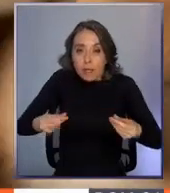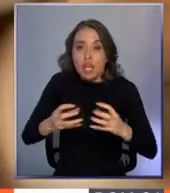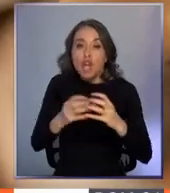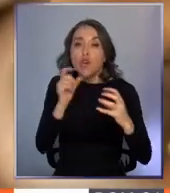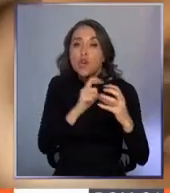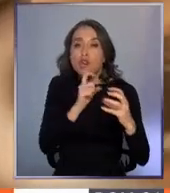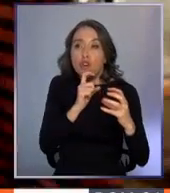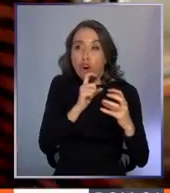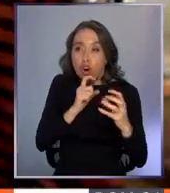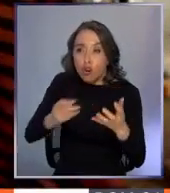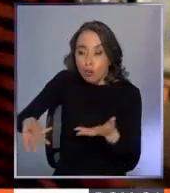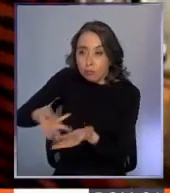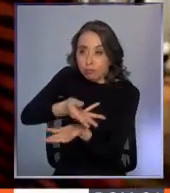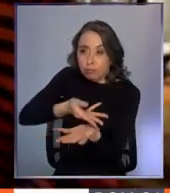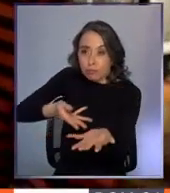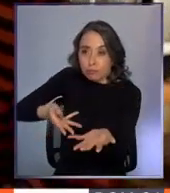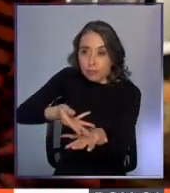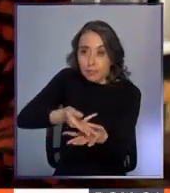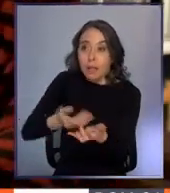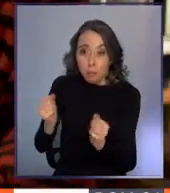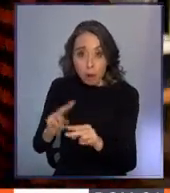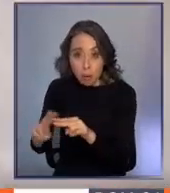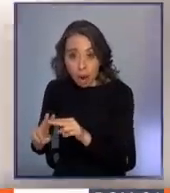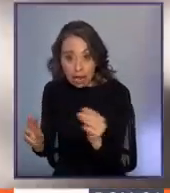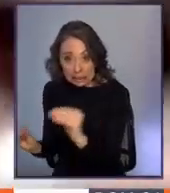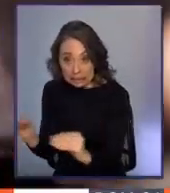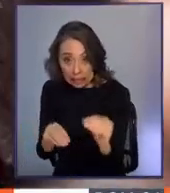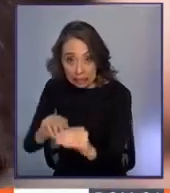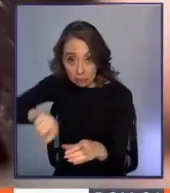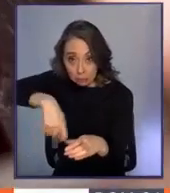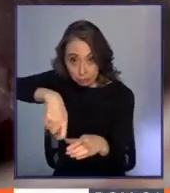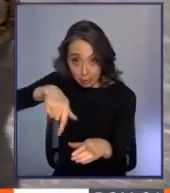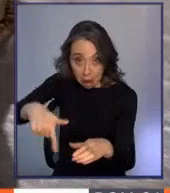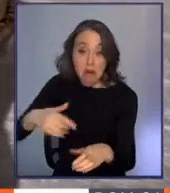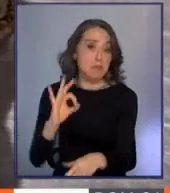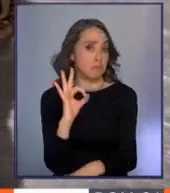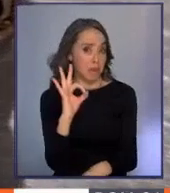y garrapiñadas. Claro. Probemos. Lo podemos armar igual. Ya, pues, sí. Excelente. ¡Vamos!